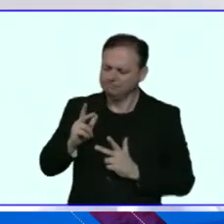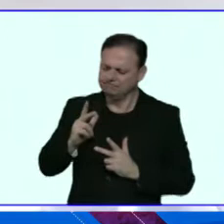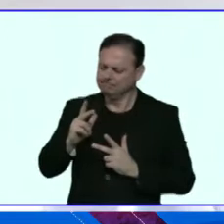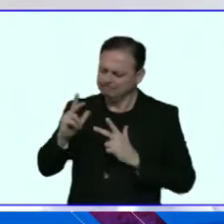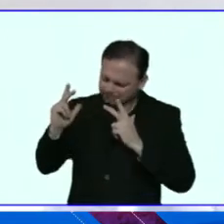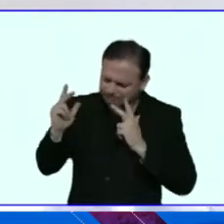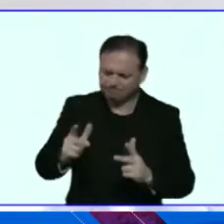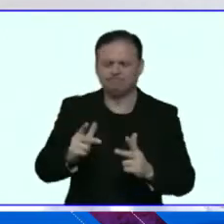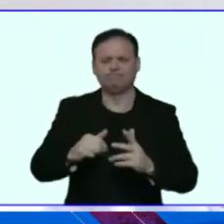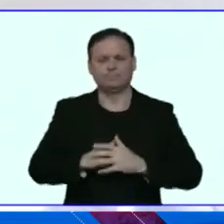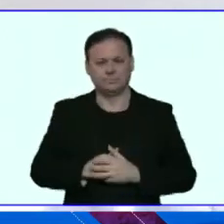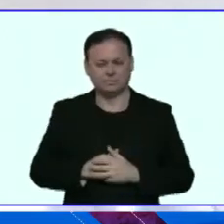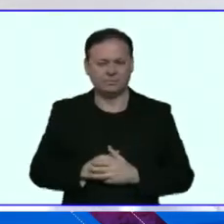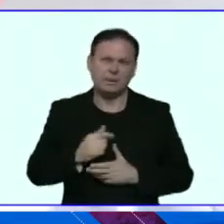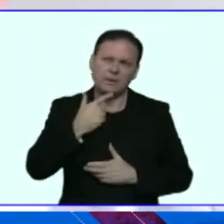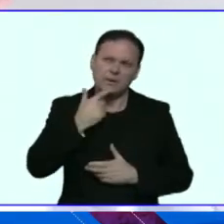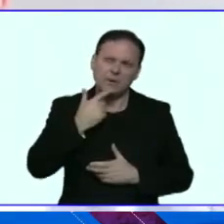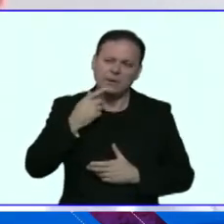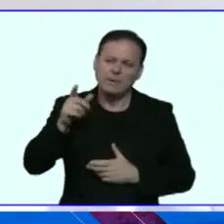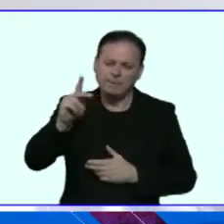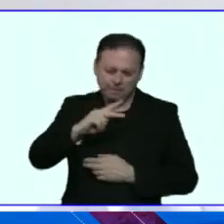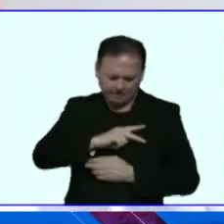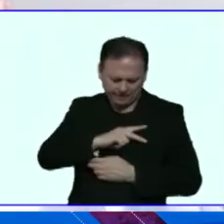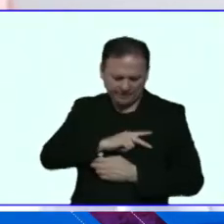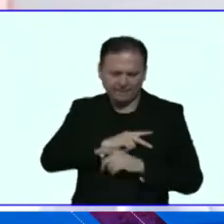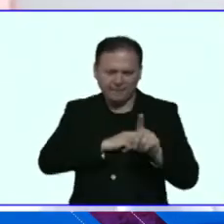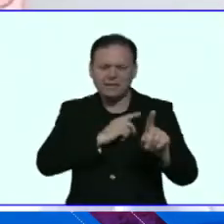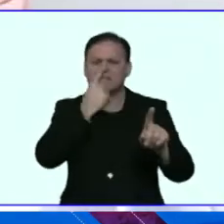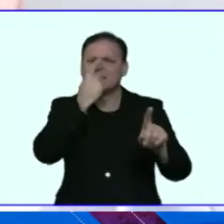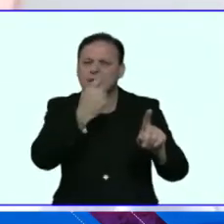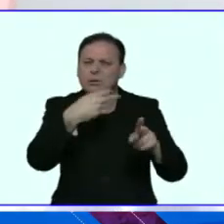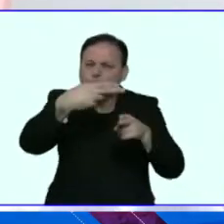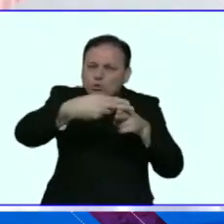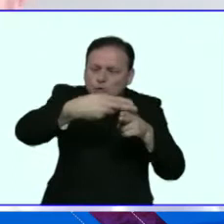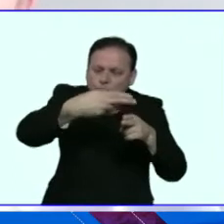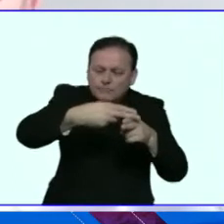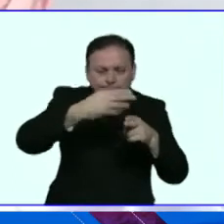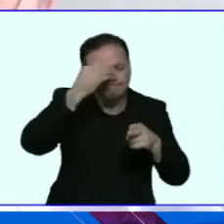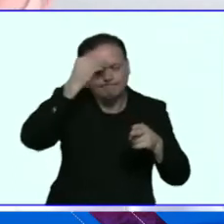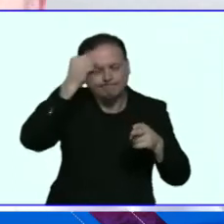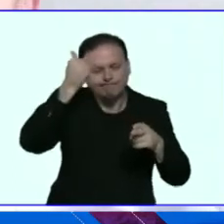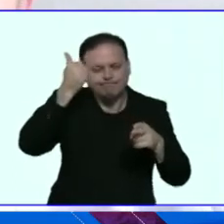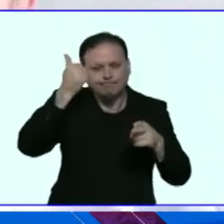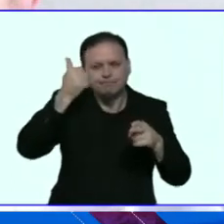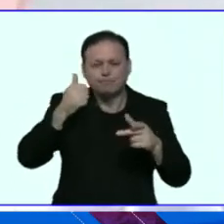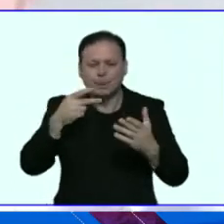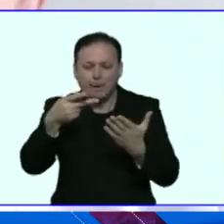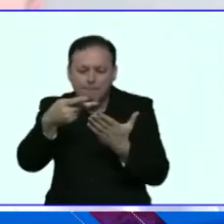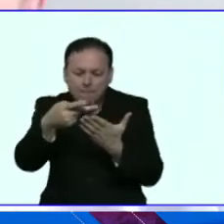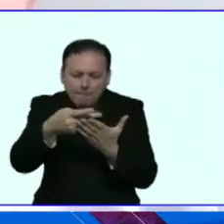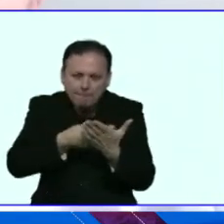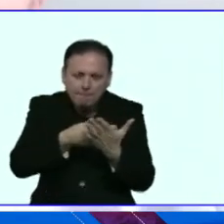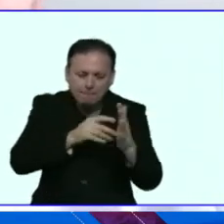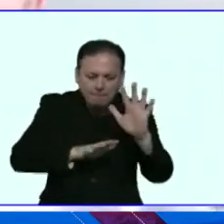no recuerdo exactamente el nombre de la persona, pero sin insumos y sin un plan estratégico y sin dinero no